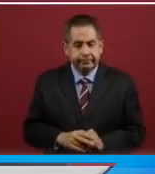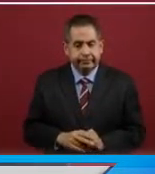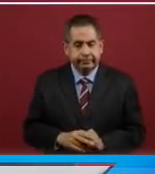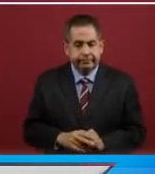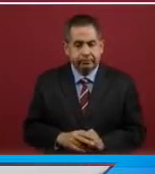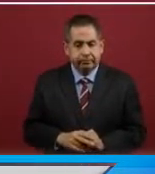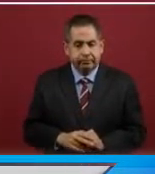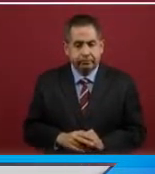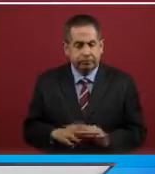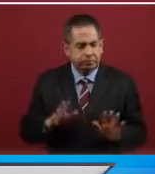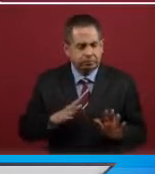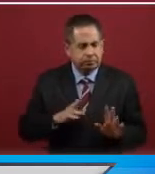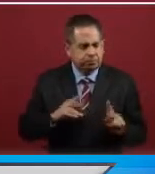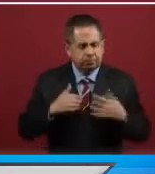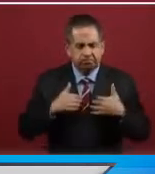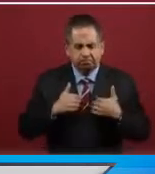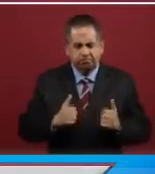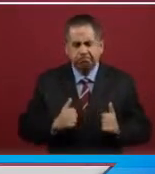soy muy tolerante,